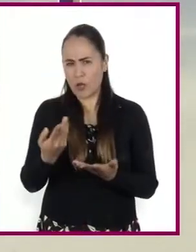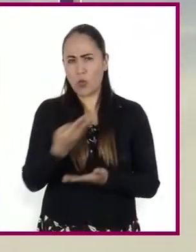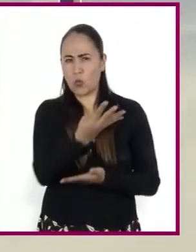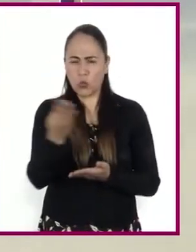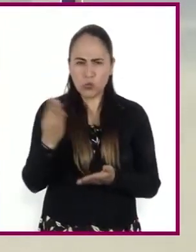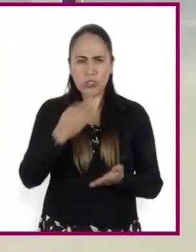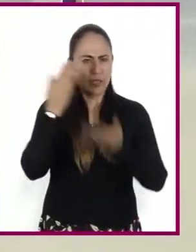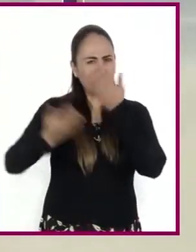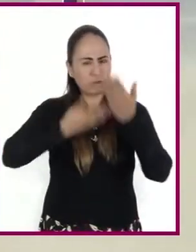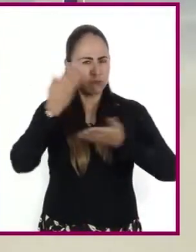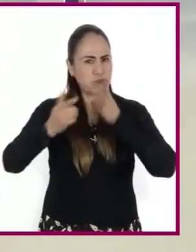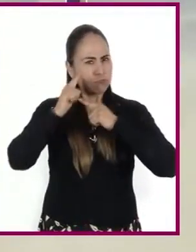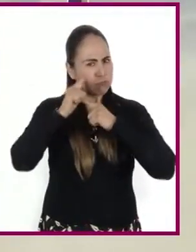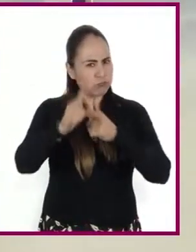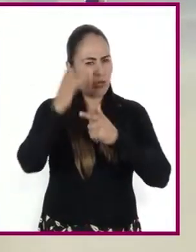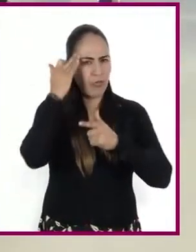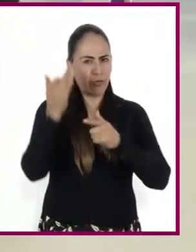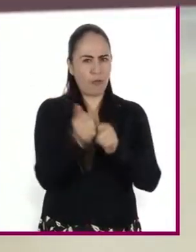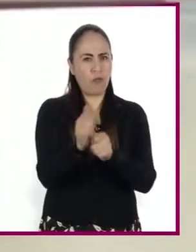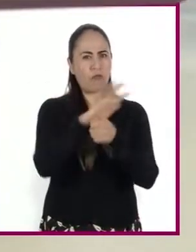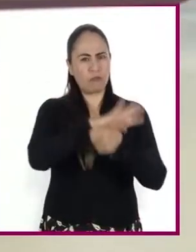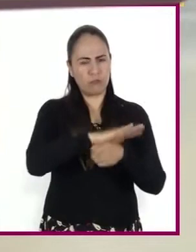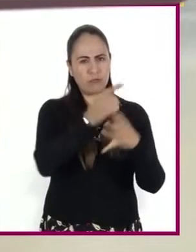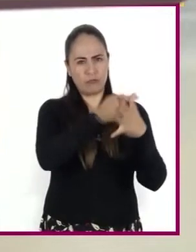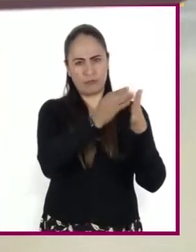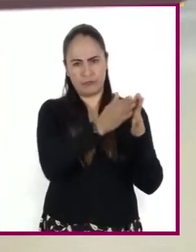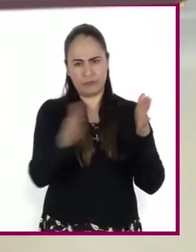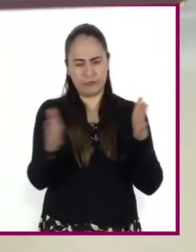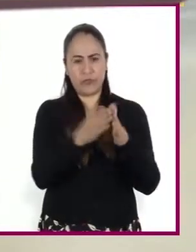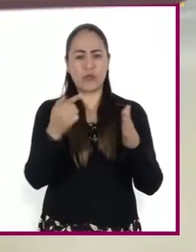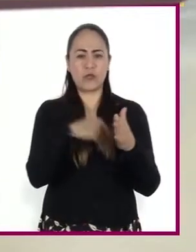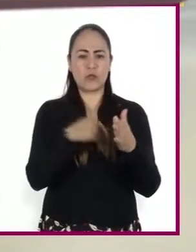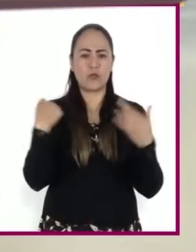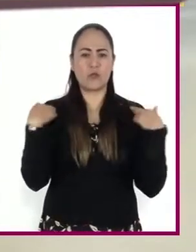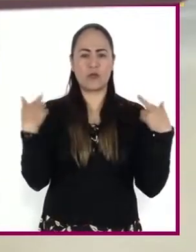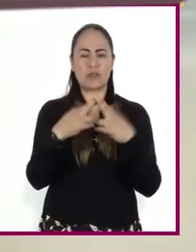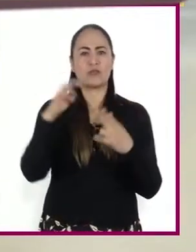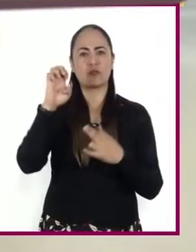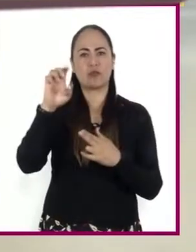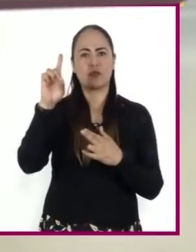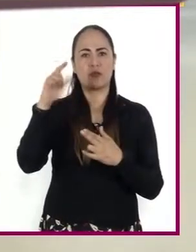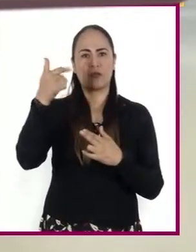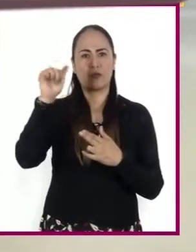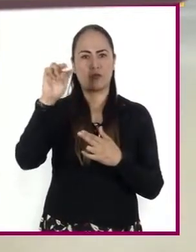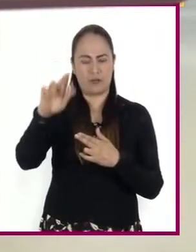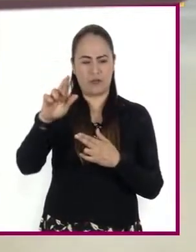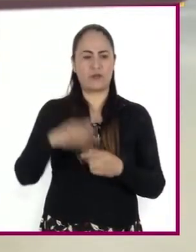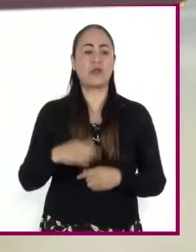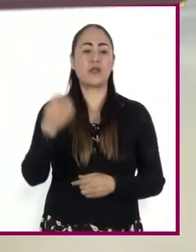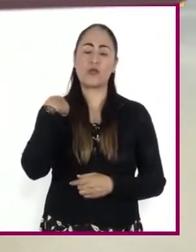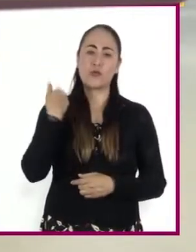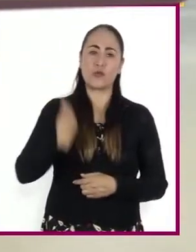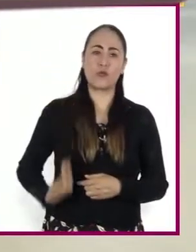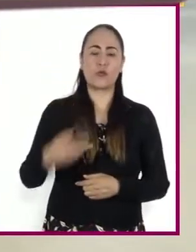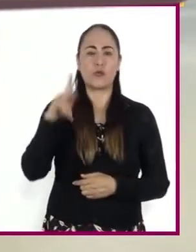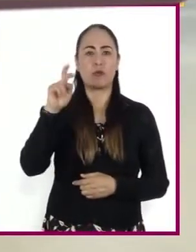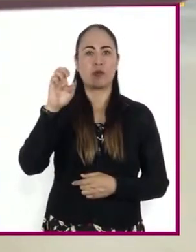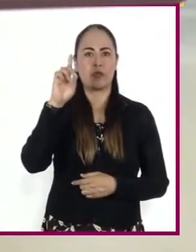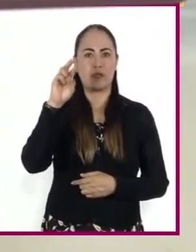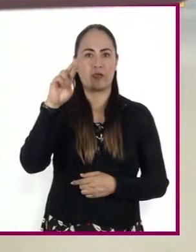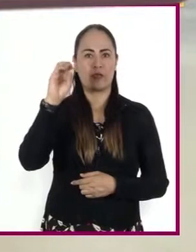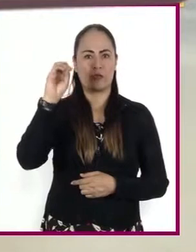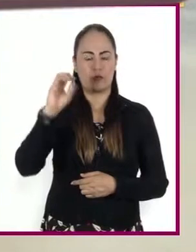con su aprendizaje en este periodo de contingencia. Soy el maestro Cristian Edgar Cruz Barba. Y yo, el maestro Pedro